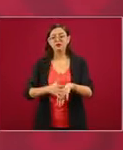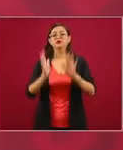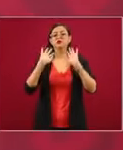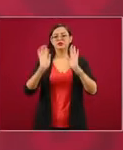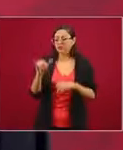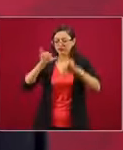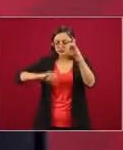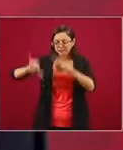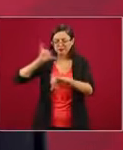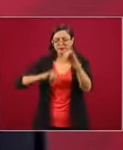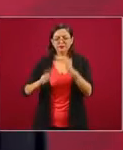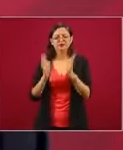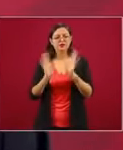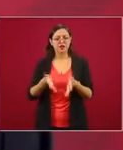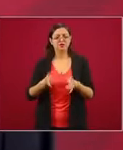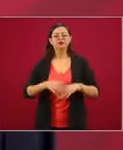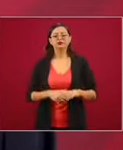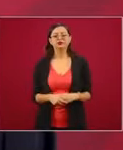del COVID,